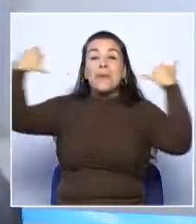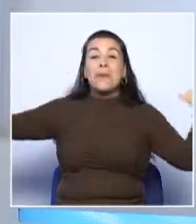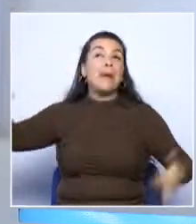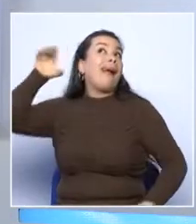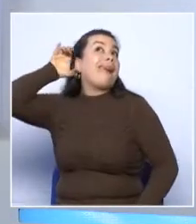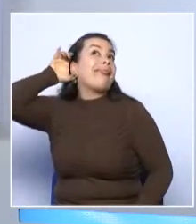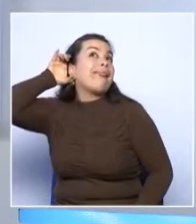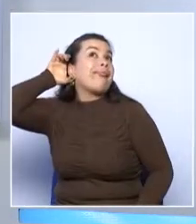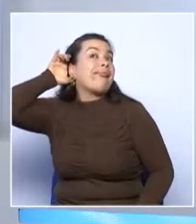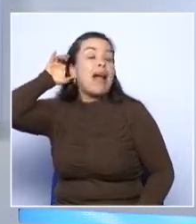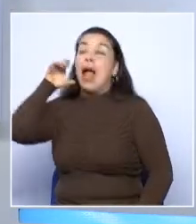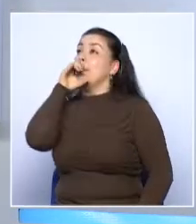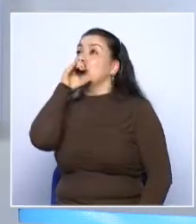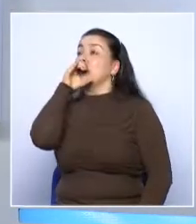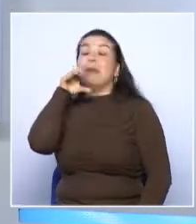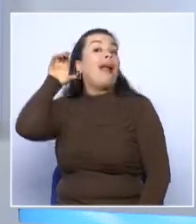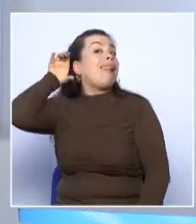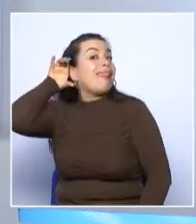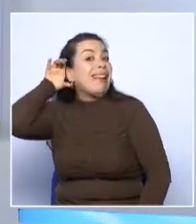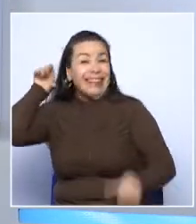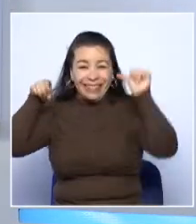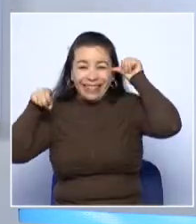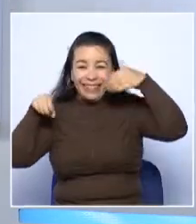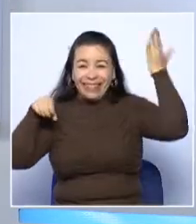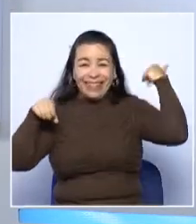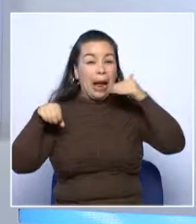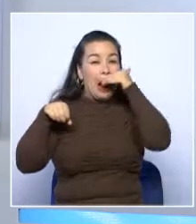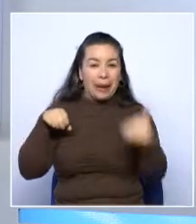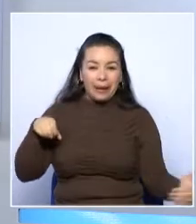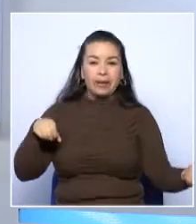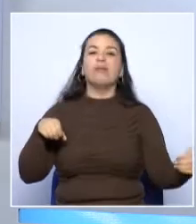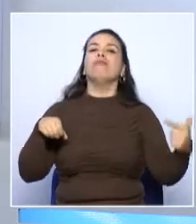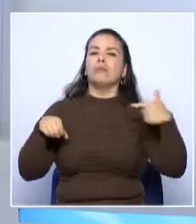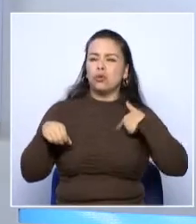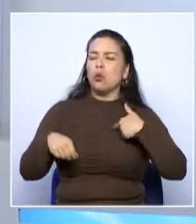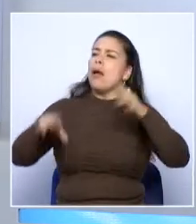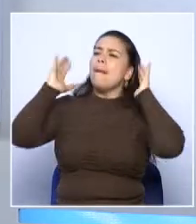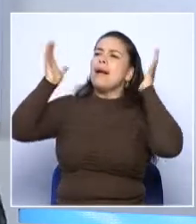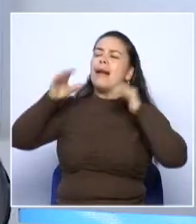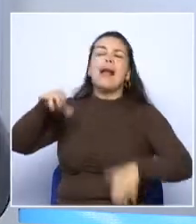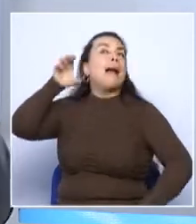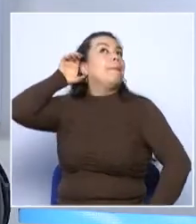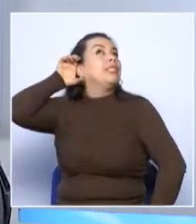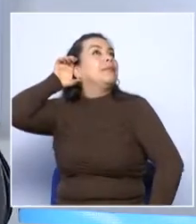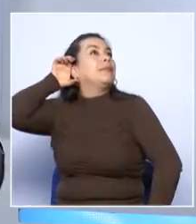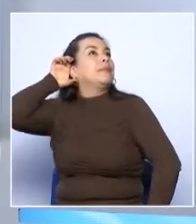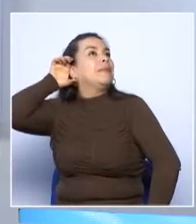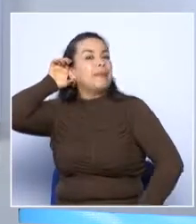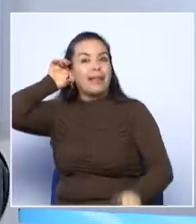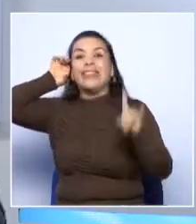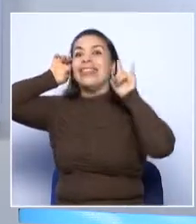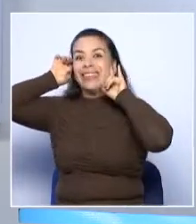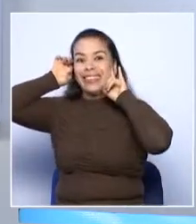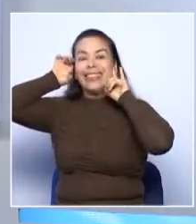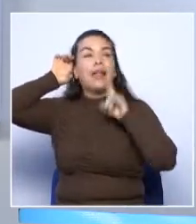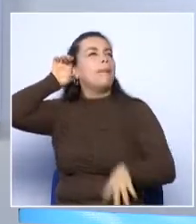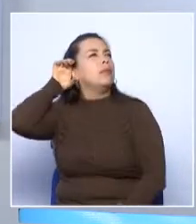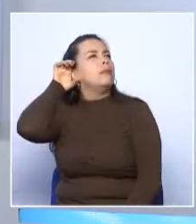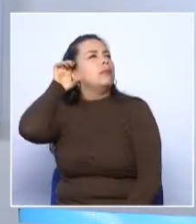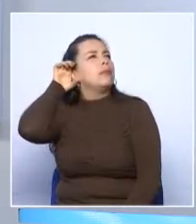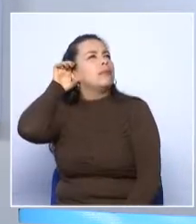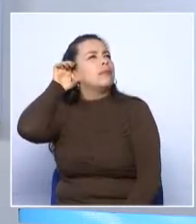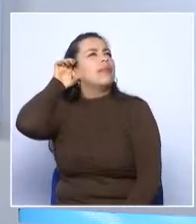con los vasitos. Sí, ustedes ven que cuando uno hablaba por esa cuerdita, sí, uno escuchaba. Y eso